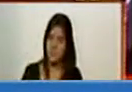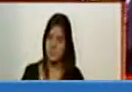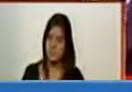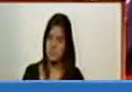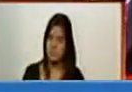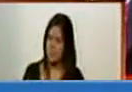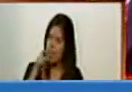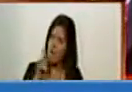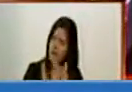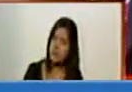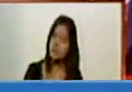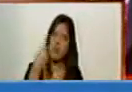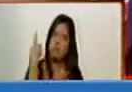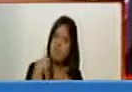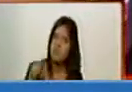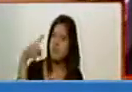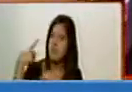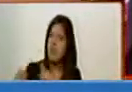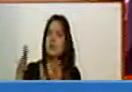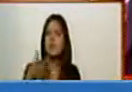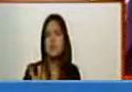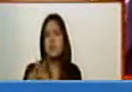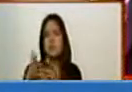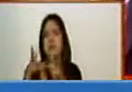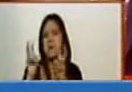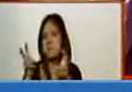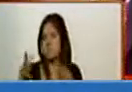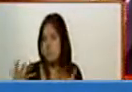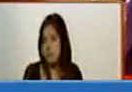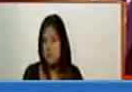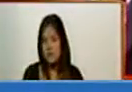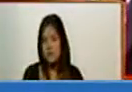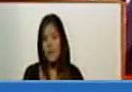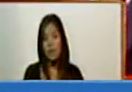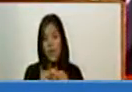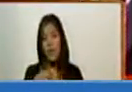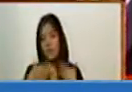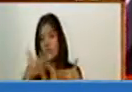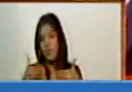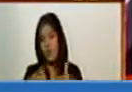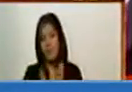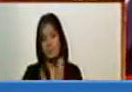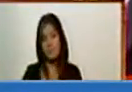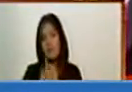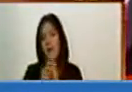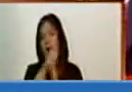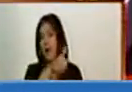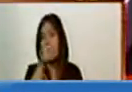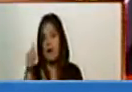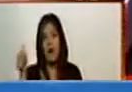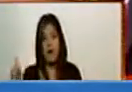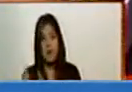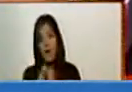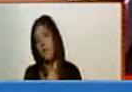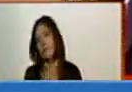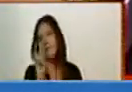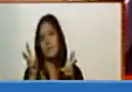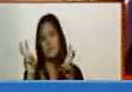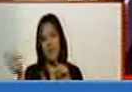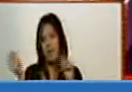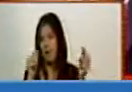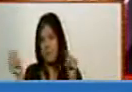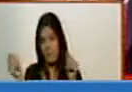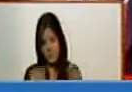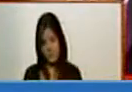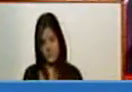las visiones diferentes que pueda haber sobre el tema. Seguir avanzando en cada uno de estos temas. Quiero